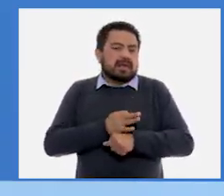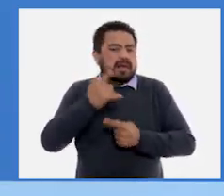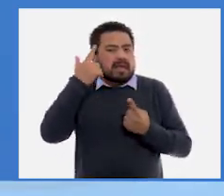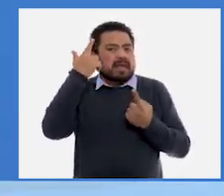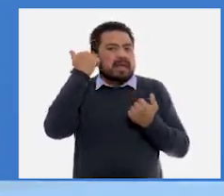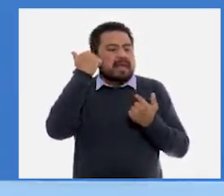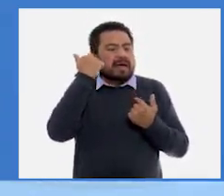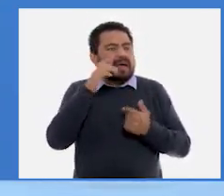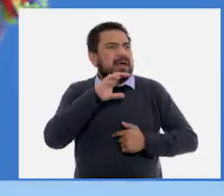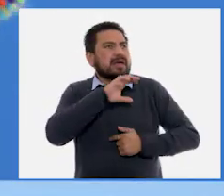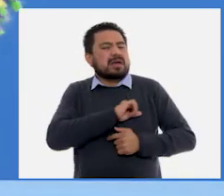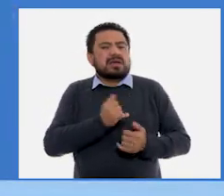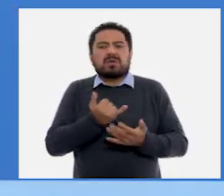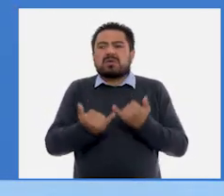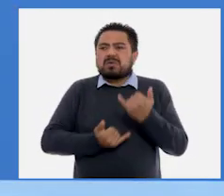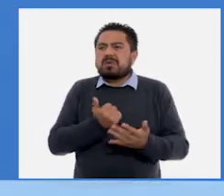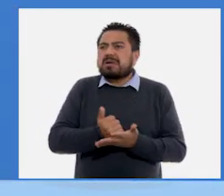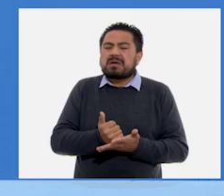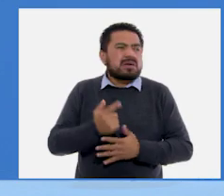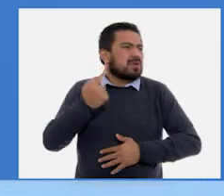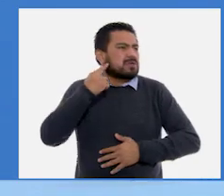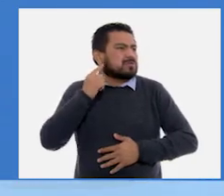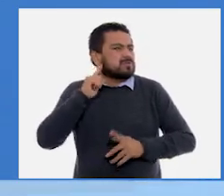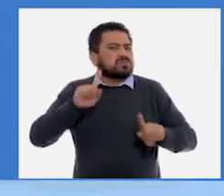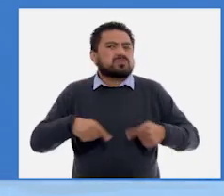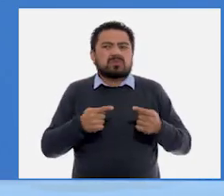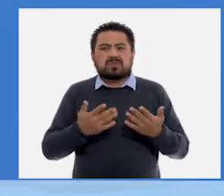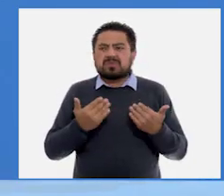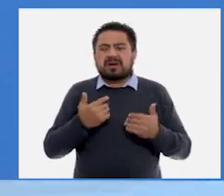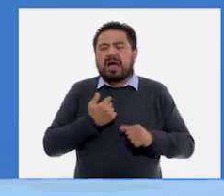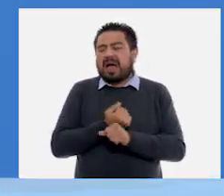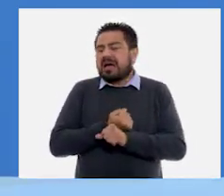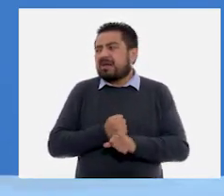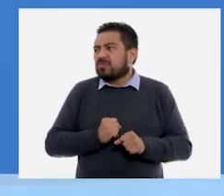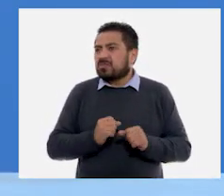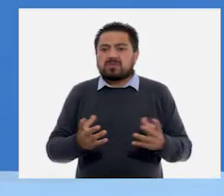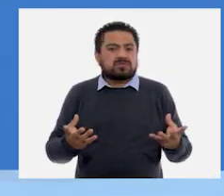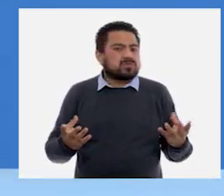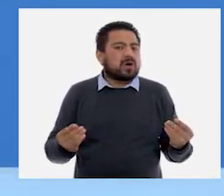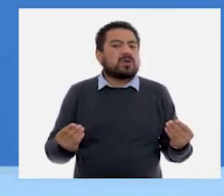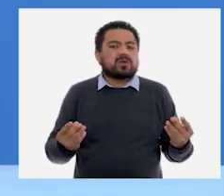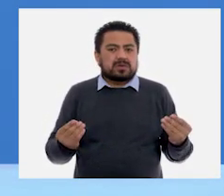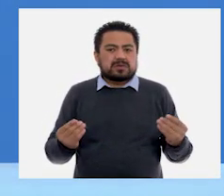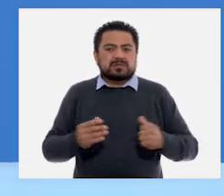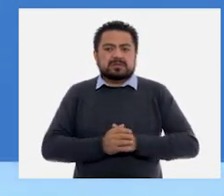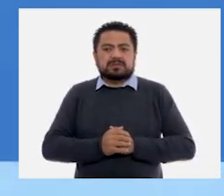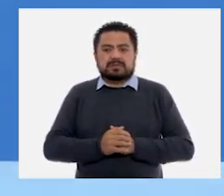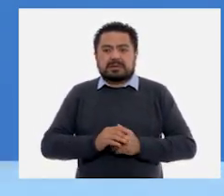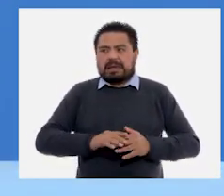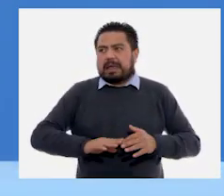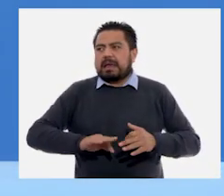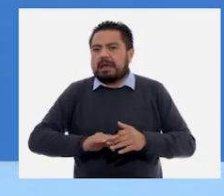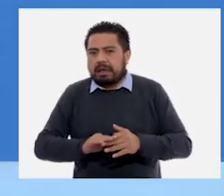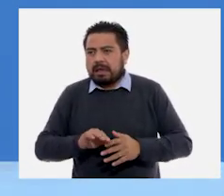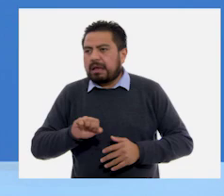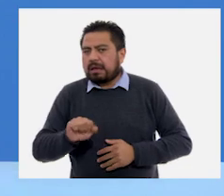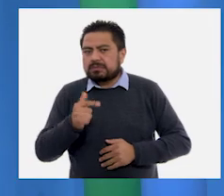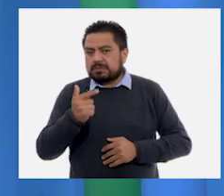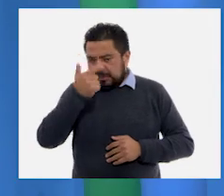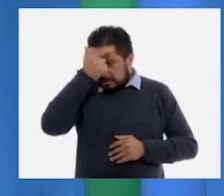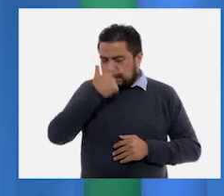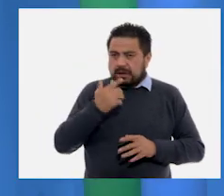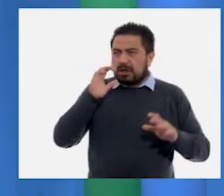ni jugar videojuegos, ni escuchar música. Me aburrí muchísimo. Y apenas eran las 7 de la noche